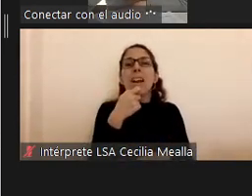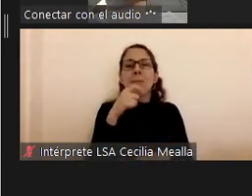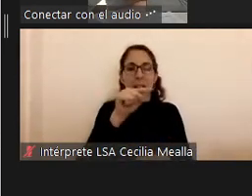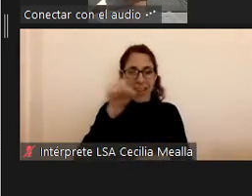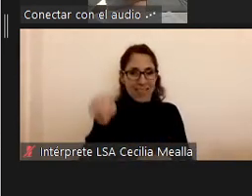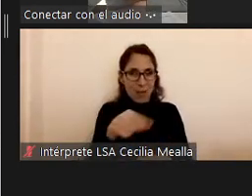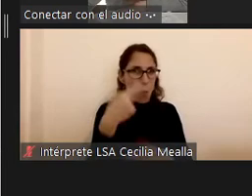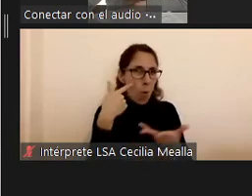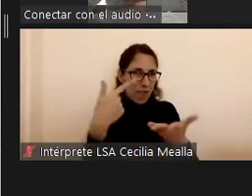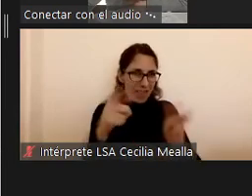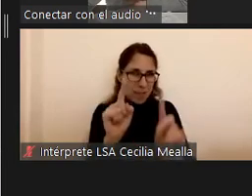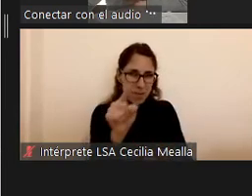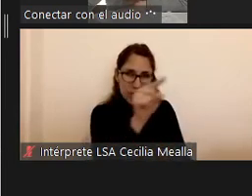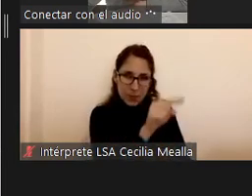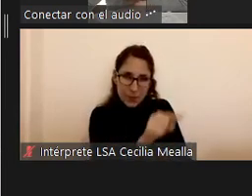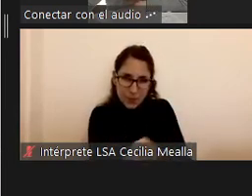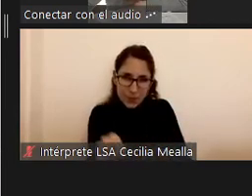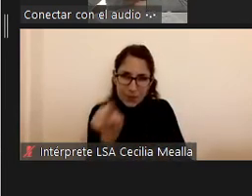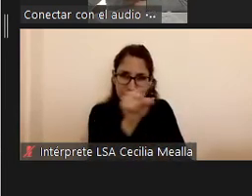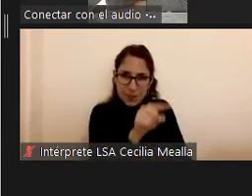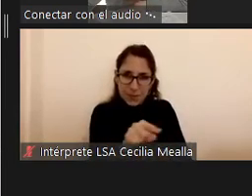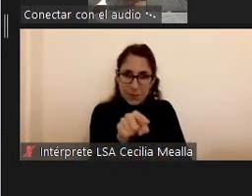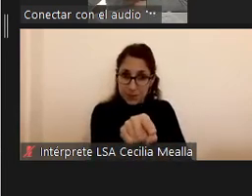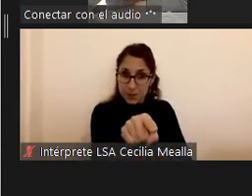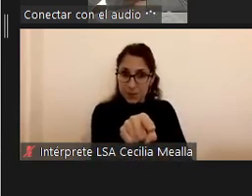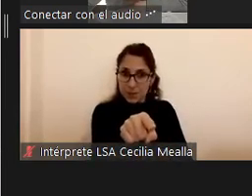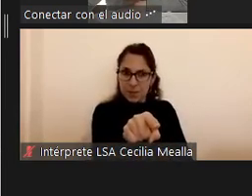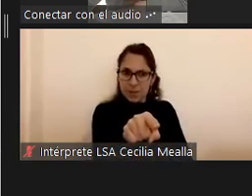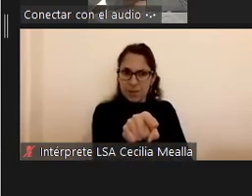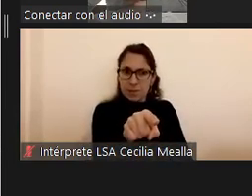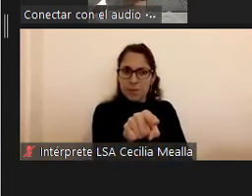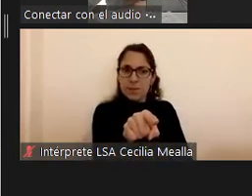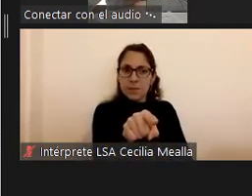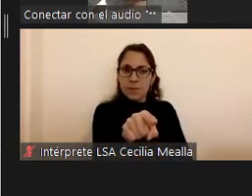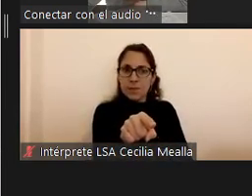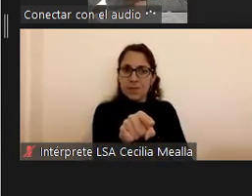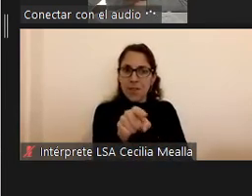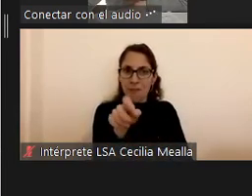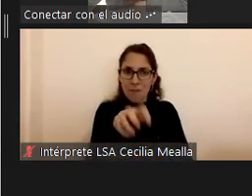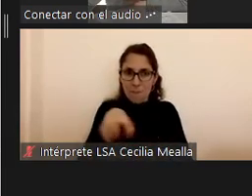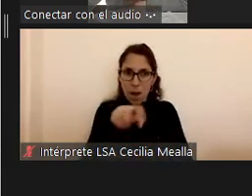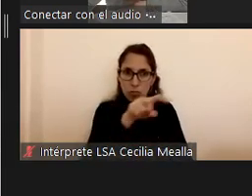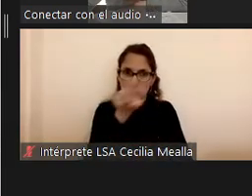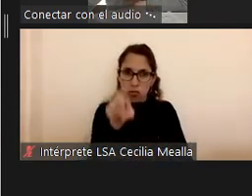estructura, ¿qué les parece que es esta estructura que estoy rodeando con la flecha?